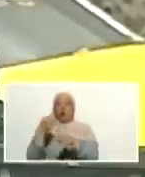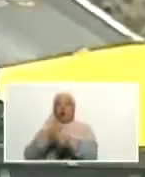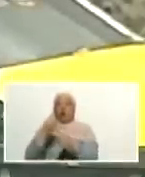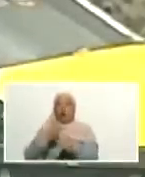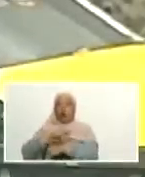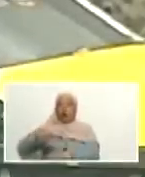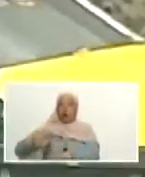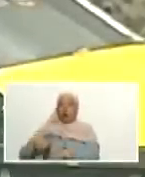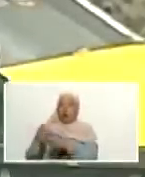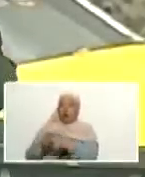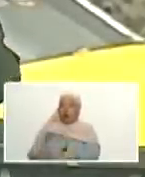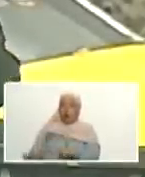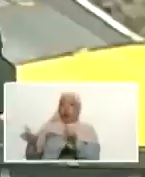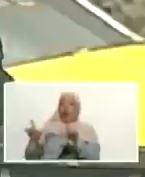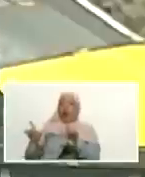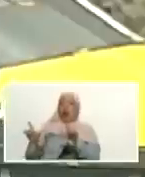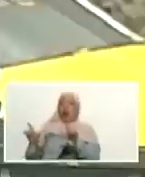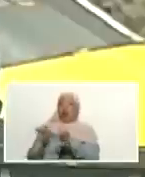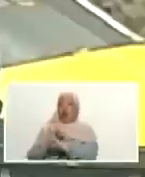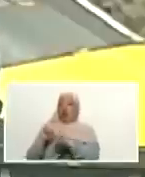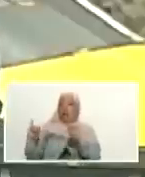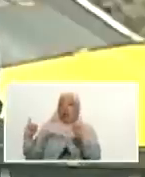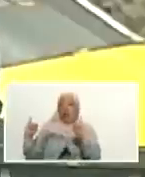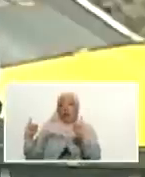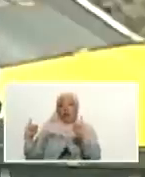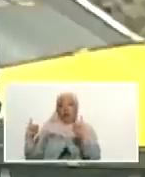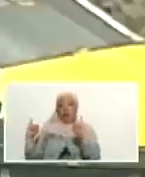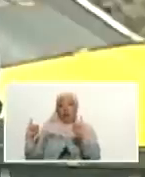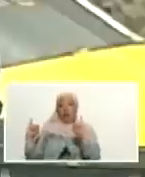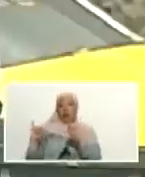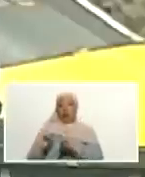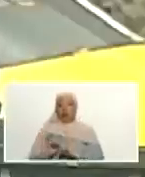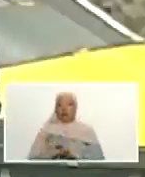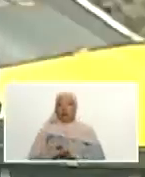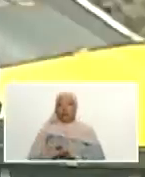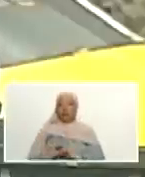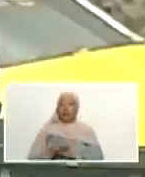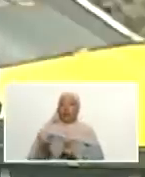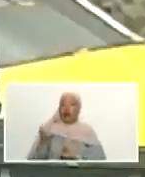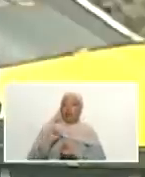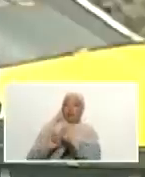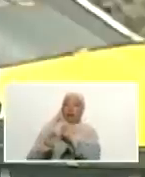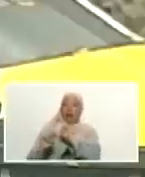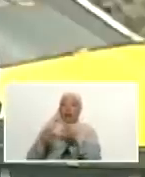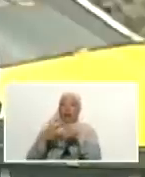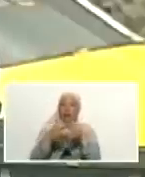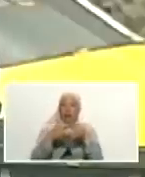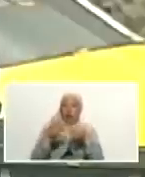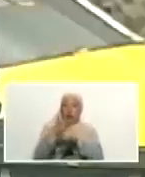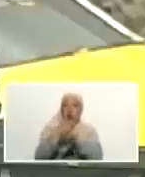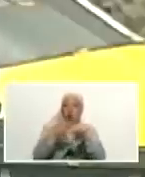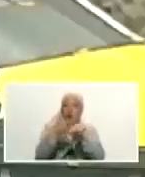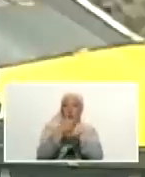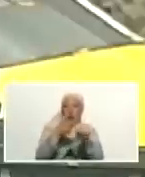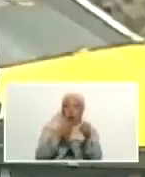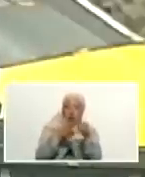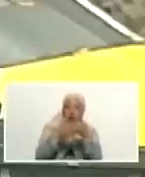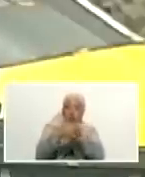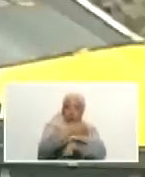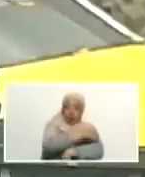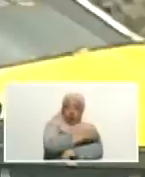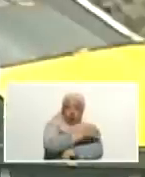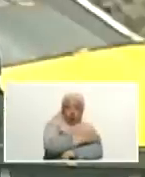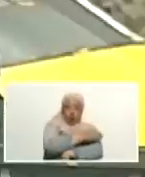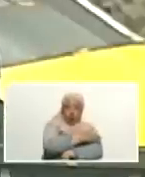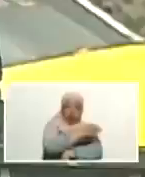nuestra soberanía, para impedir que la mano imperialista siempre escondida subrepticiamente para